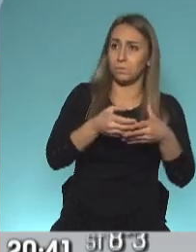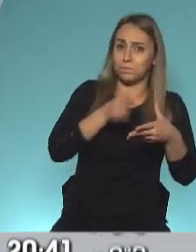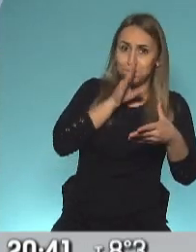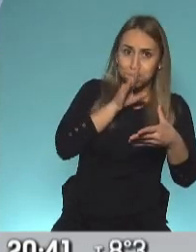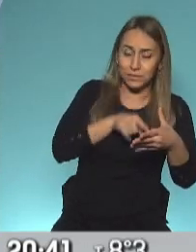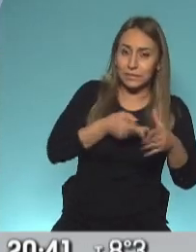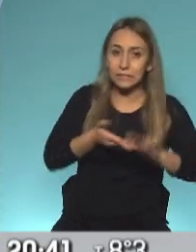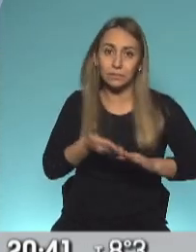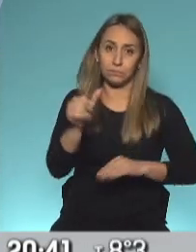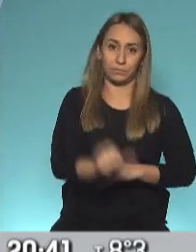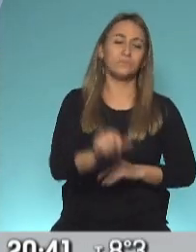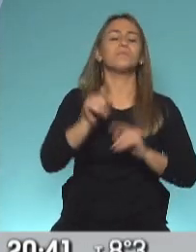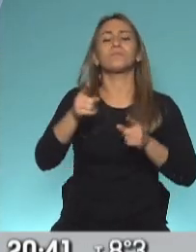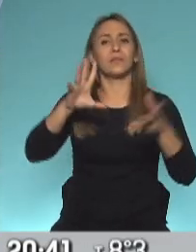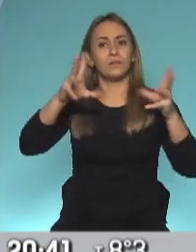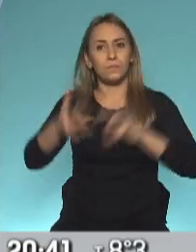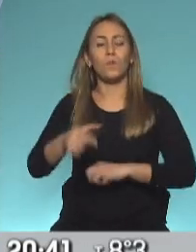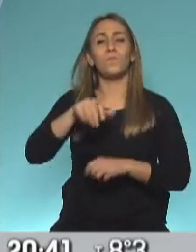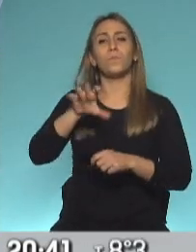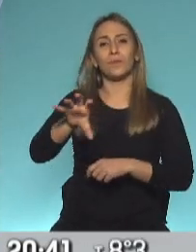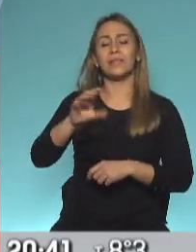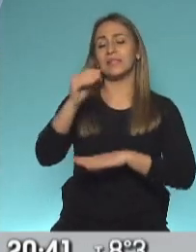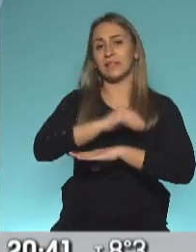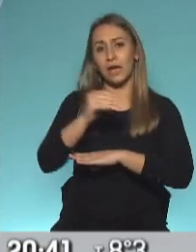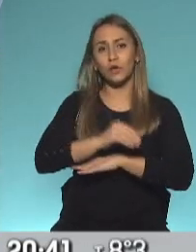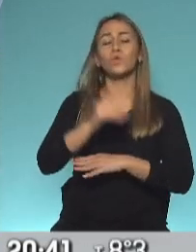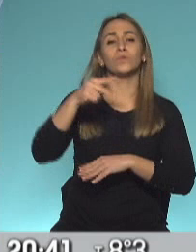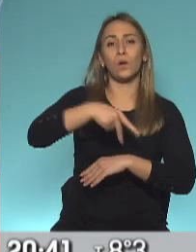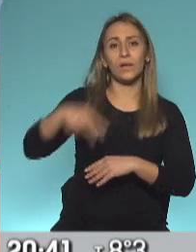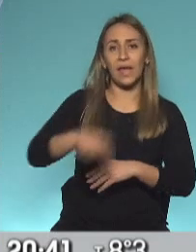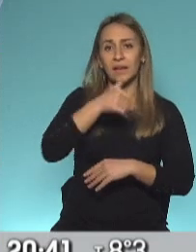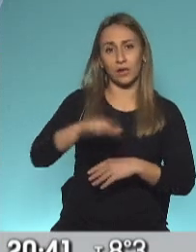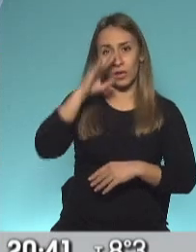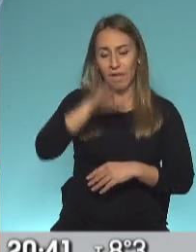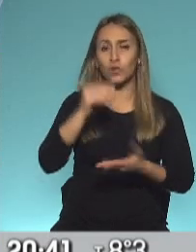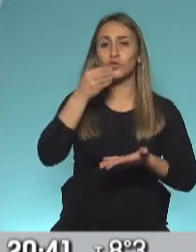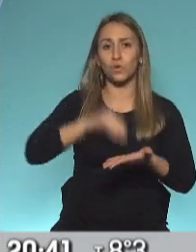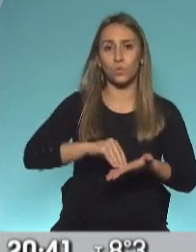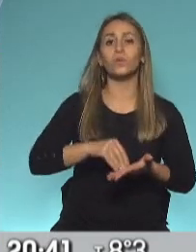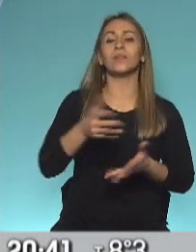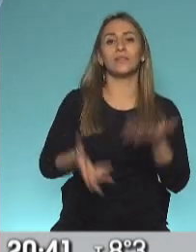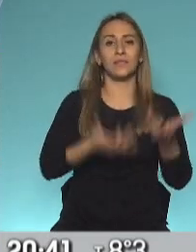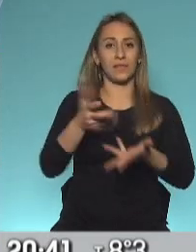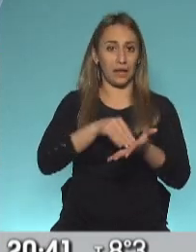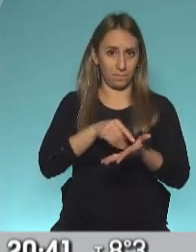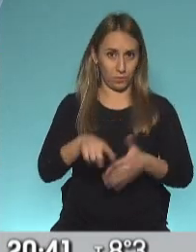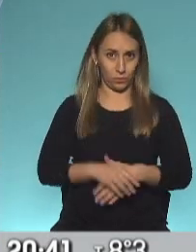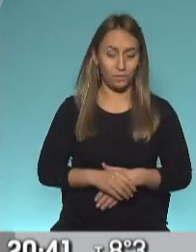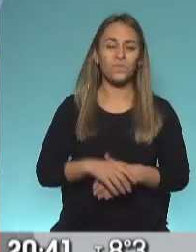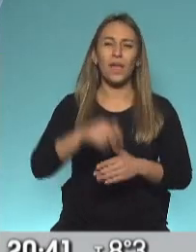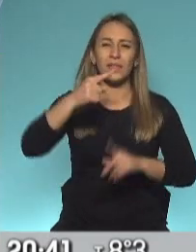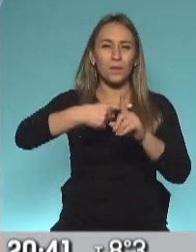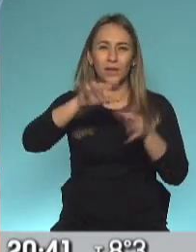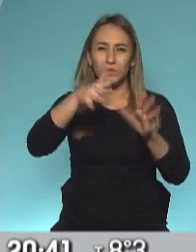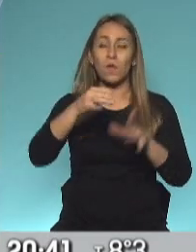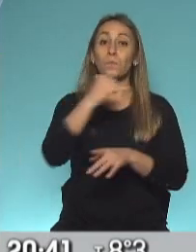producción agropecuaria en las provincias de santa cruz neuquén río negro chubut y tierra del fuego con temperaturas que rondan los 20